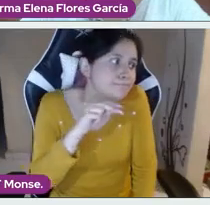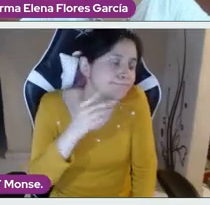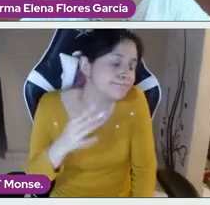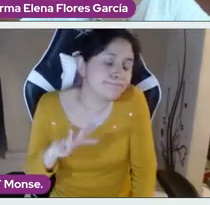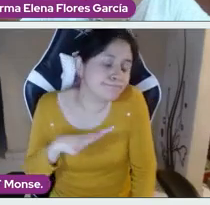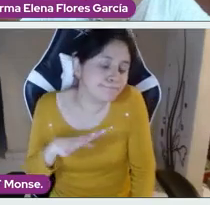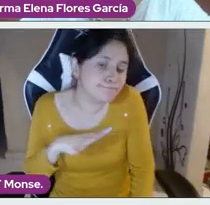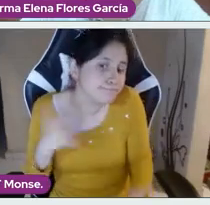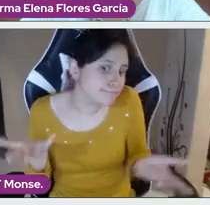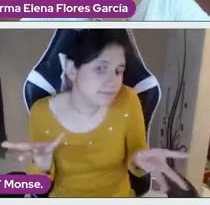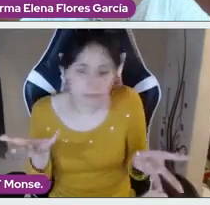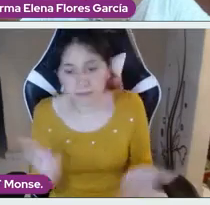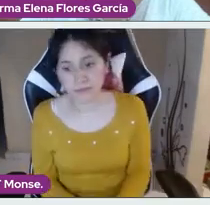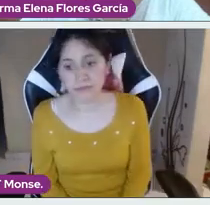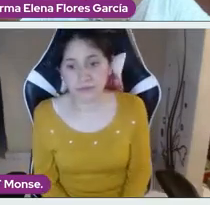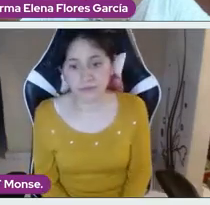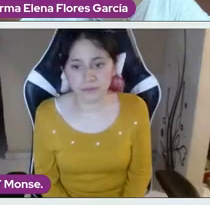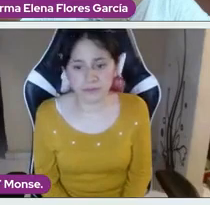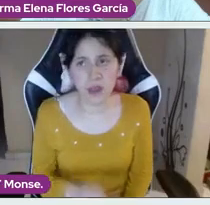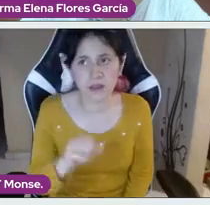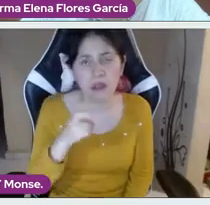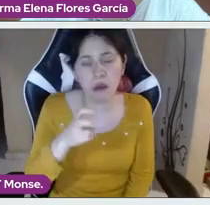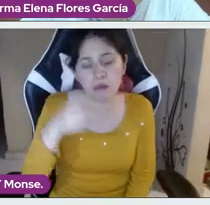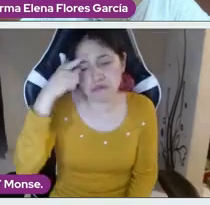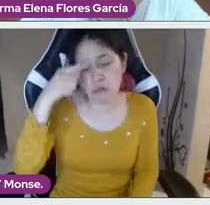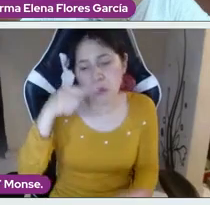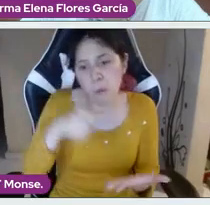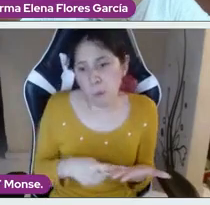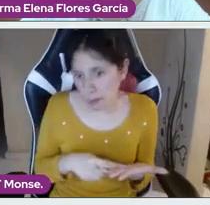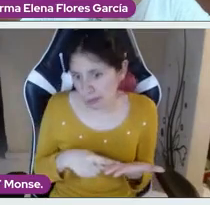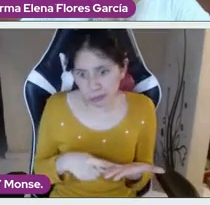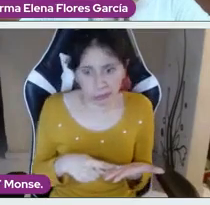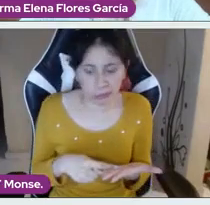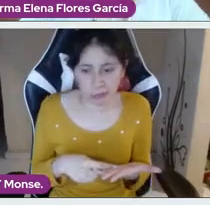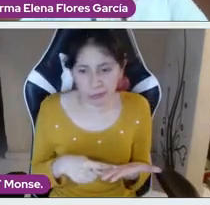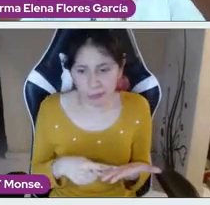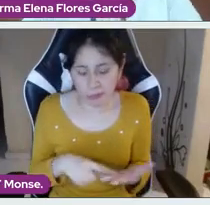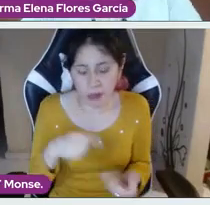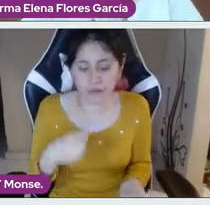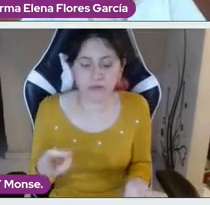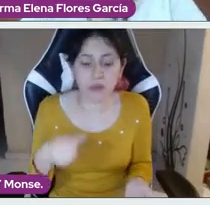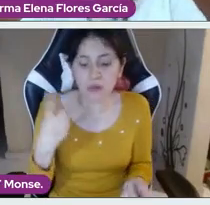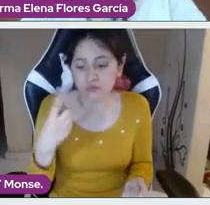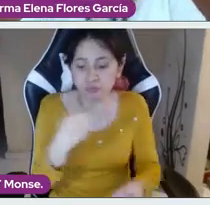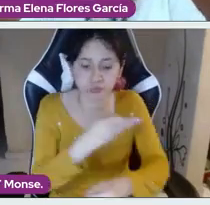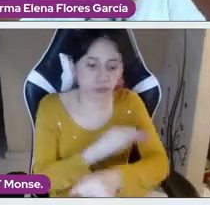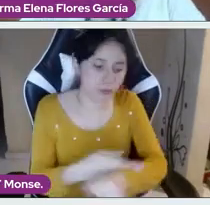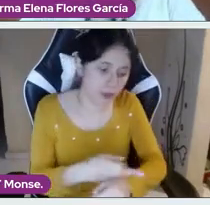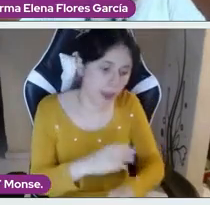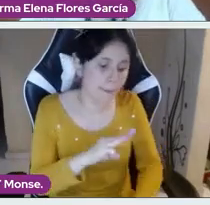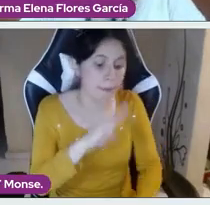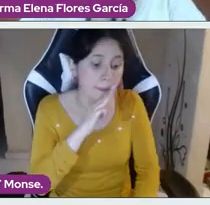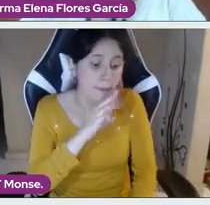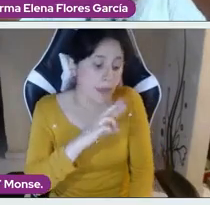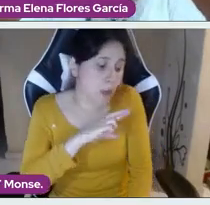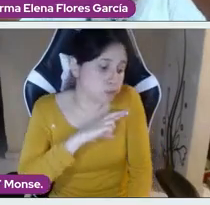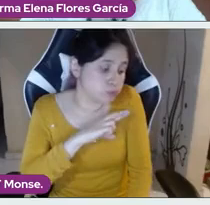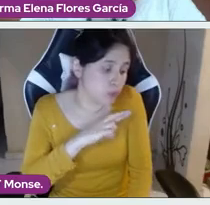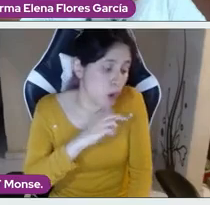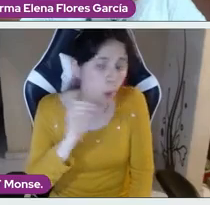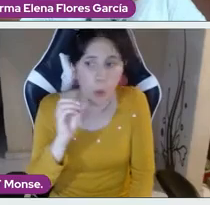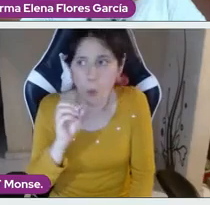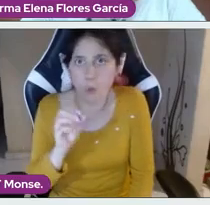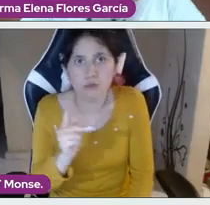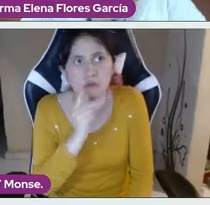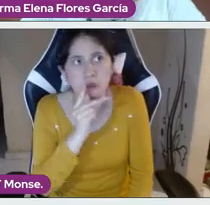claro, si tú creces a lo mejor en una familia donde mamá fue soltera desde siempre o papá fue soltero